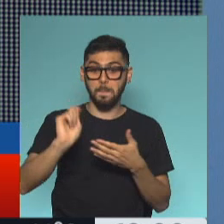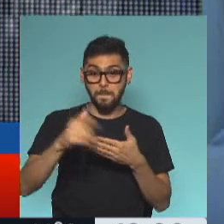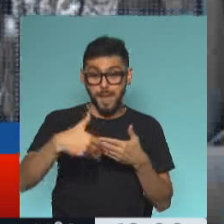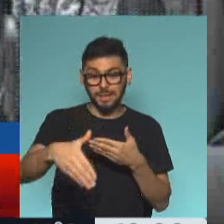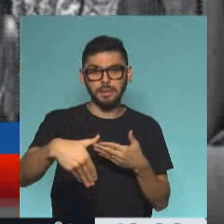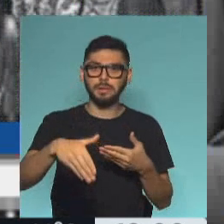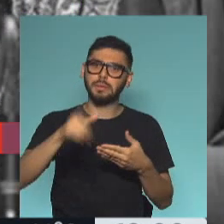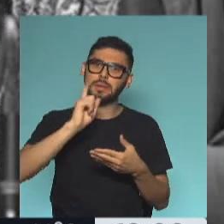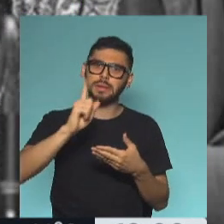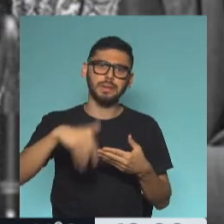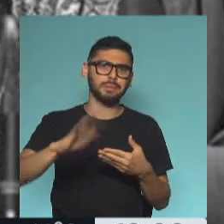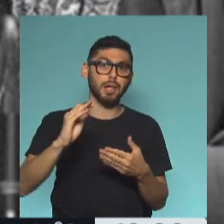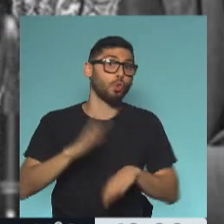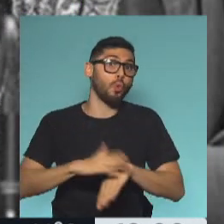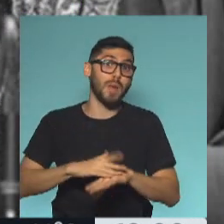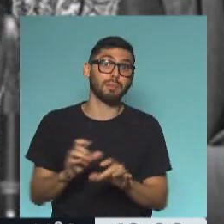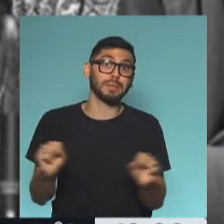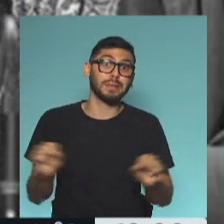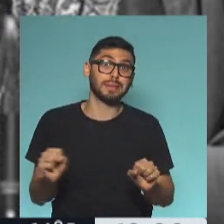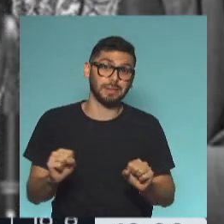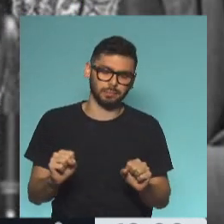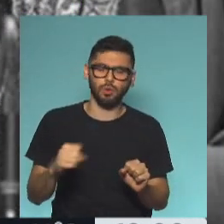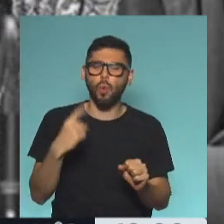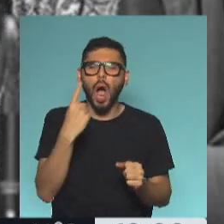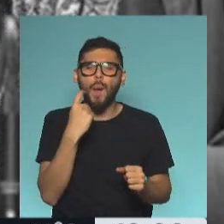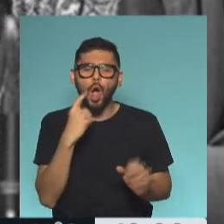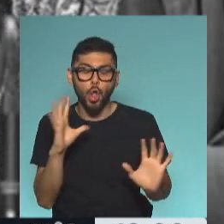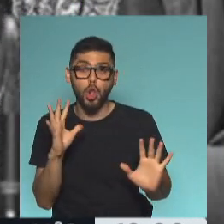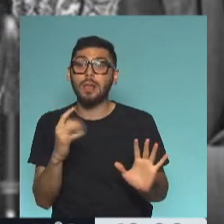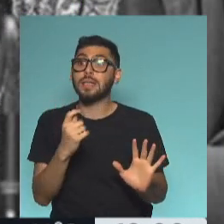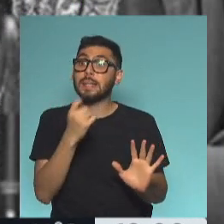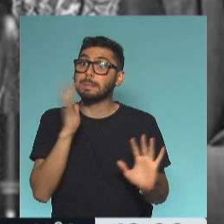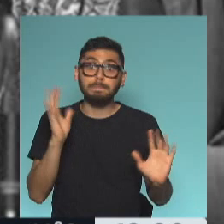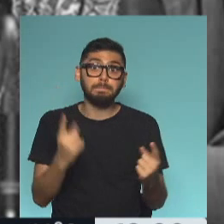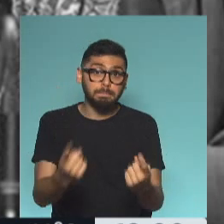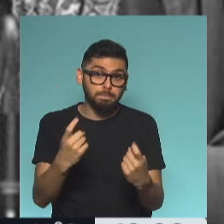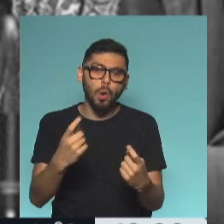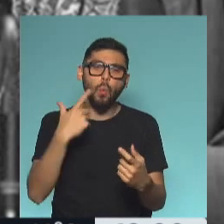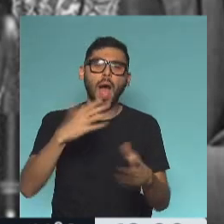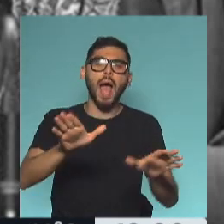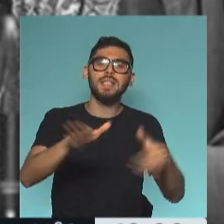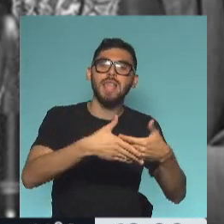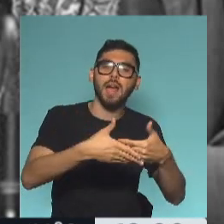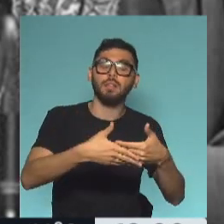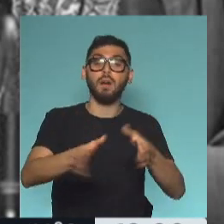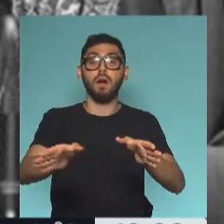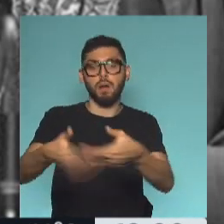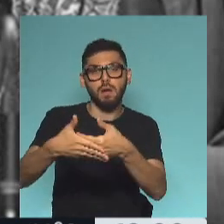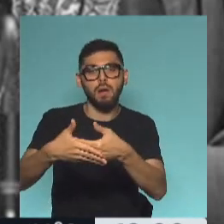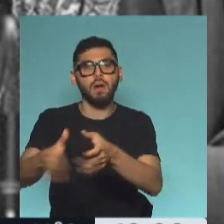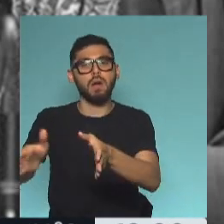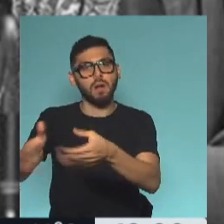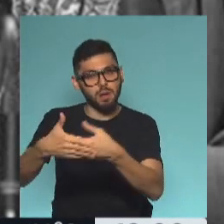riesgo por el invierno. Vamos a ir monitoreando y en caso de ser necesario habrá cierres intermitentes. Esta parece ser la nueva estrategia